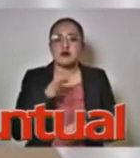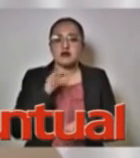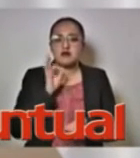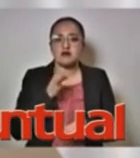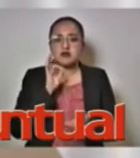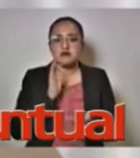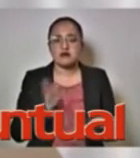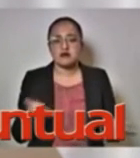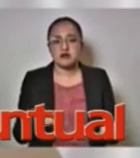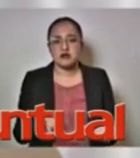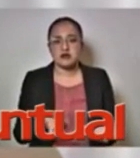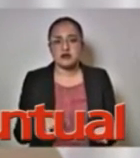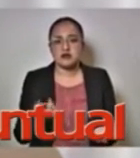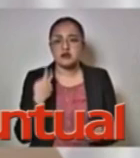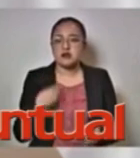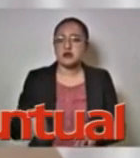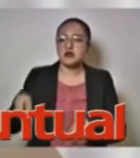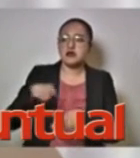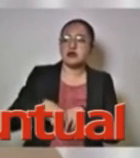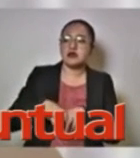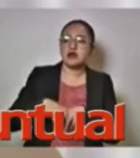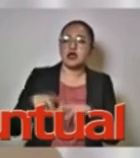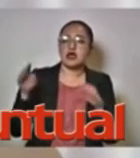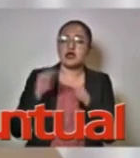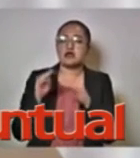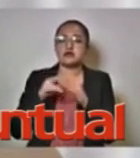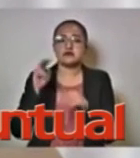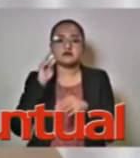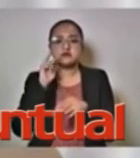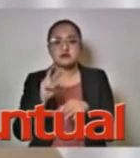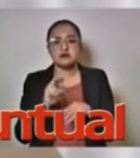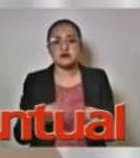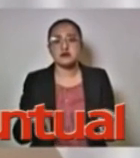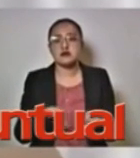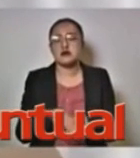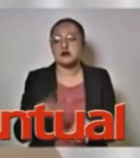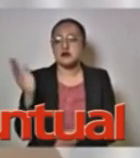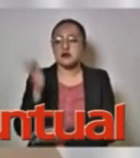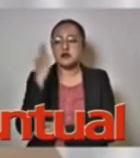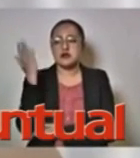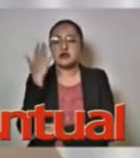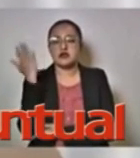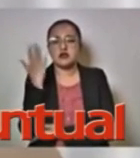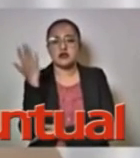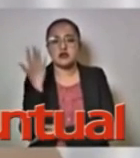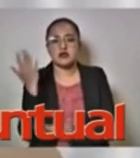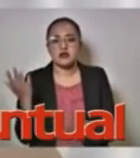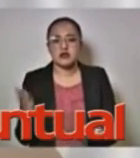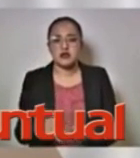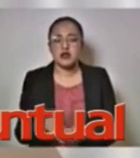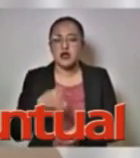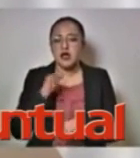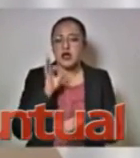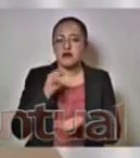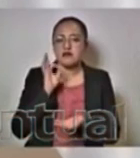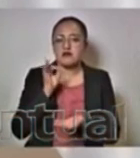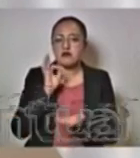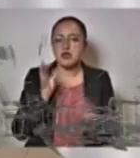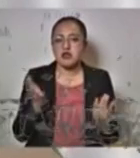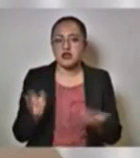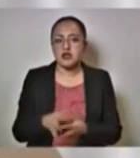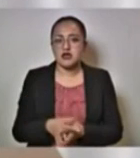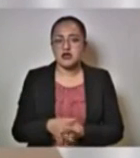desde una azotea viendo las cúpulas de los árboles y estar tomando café con una taza